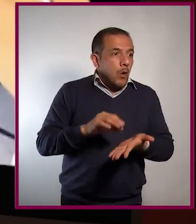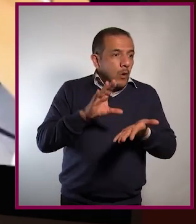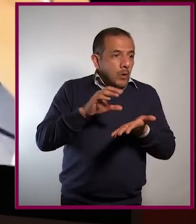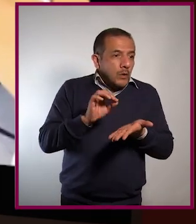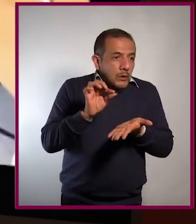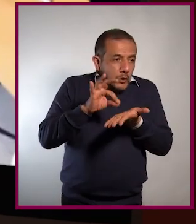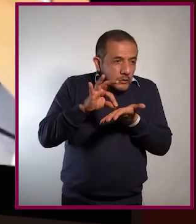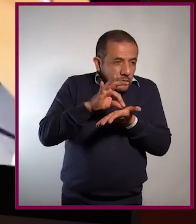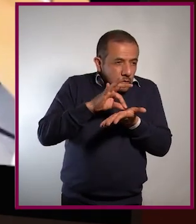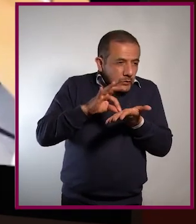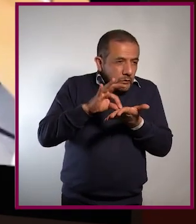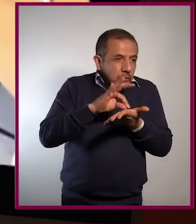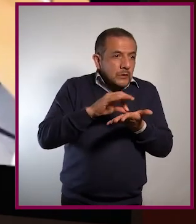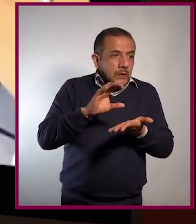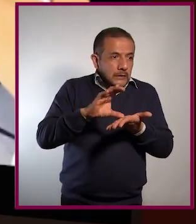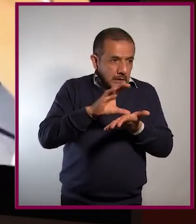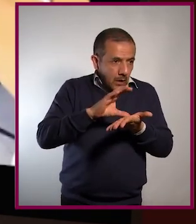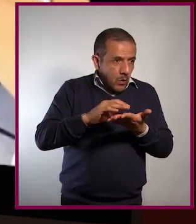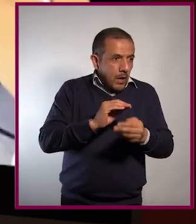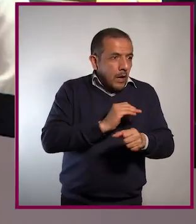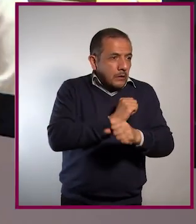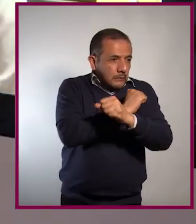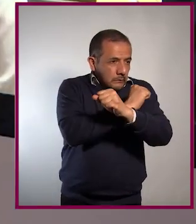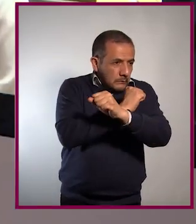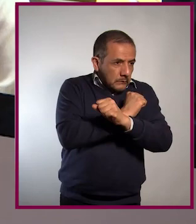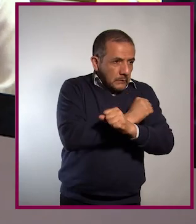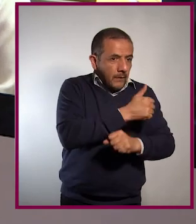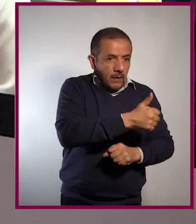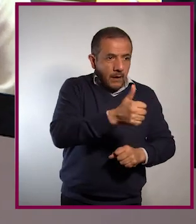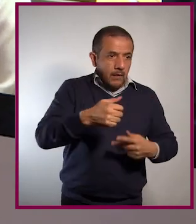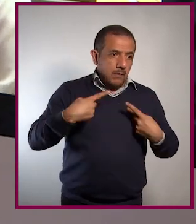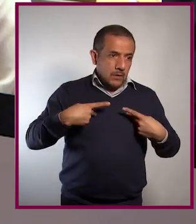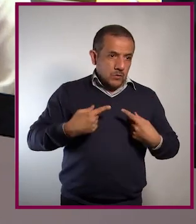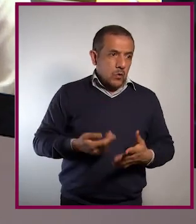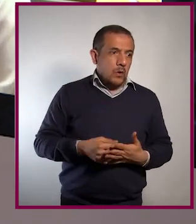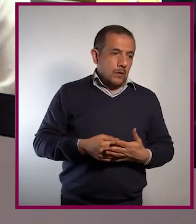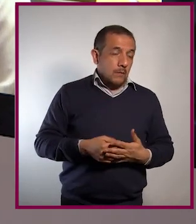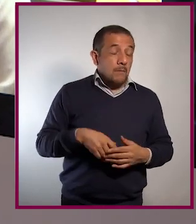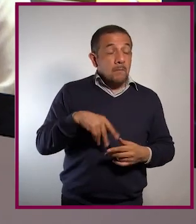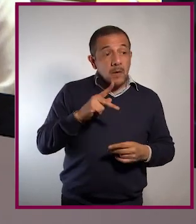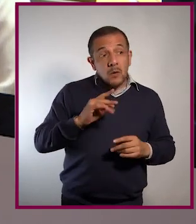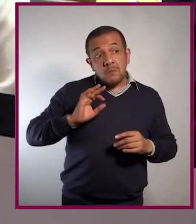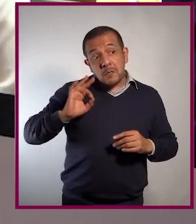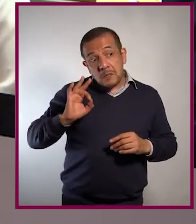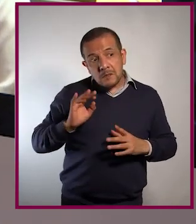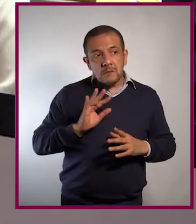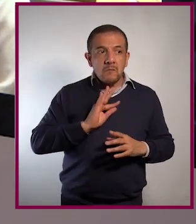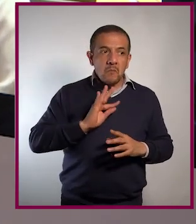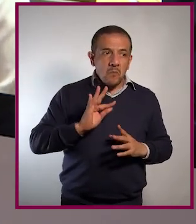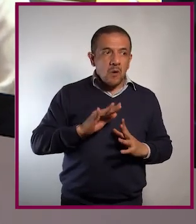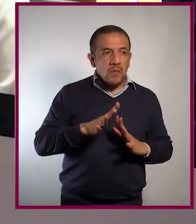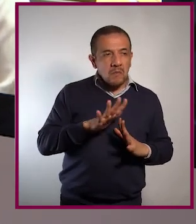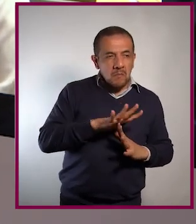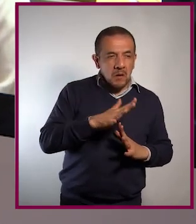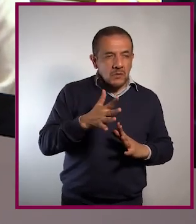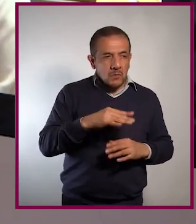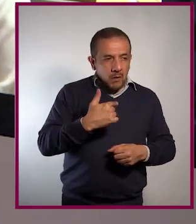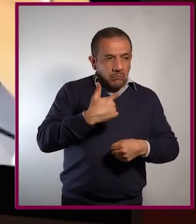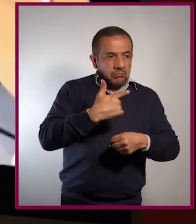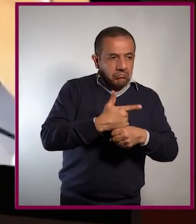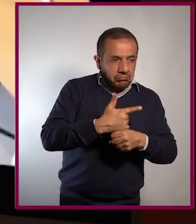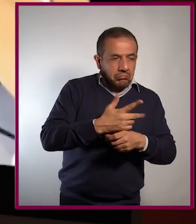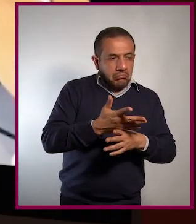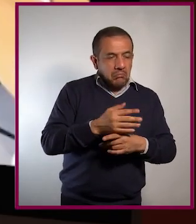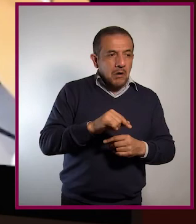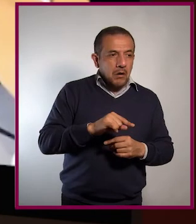inmunológico, el sistema de defensa de cada individuo, pero puede ser que nunca entren